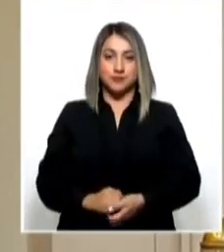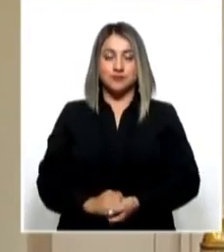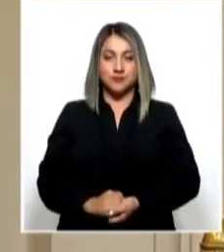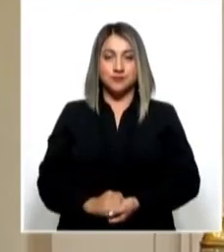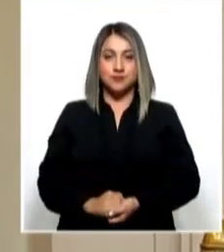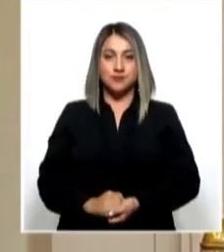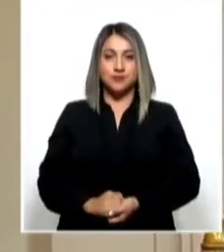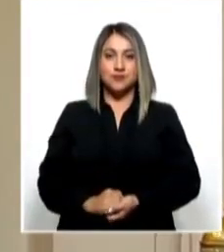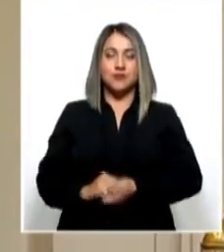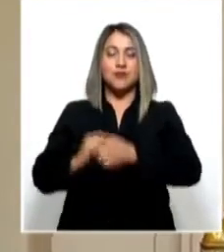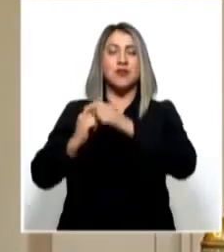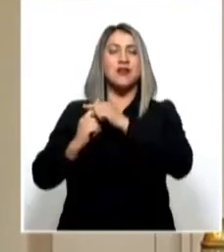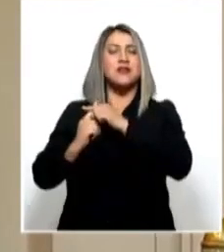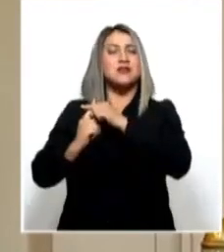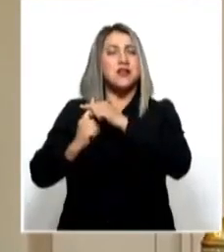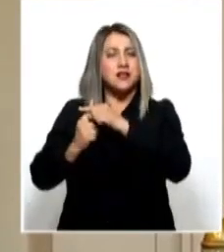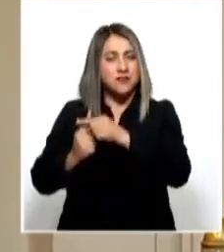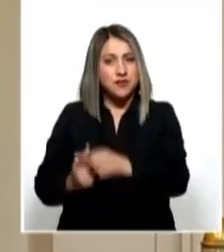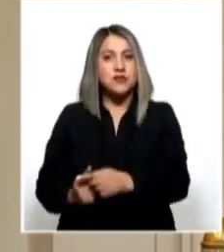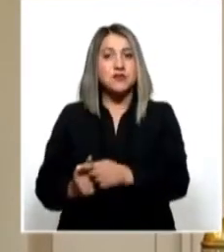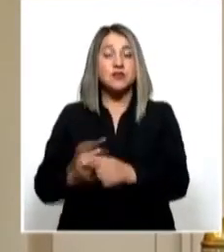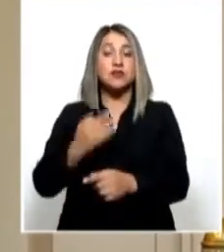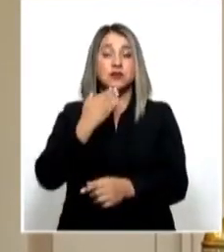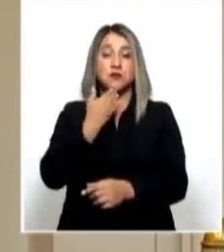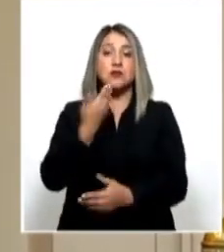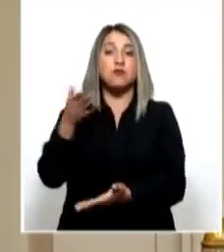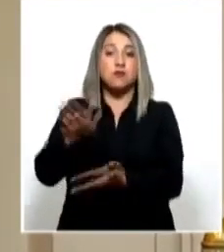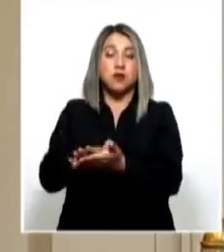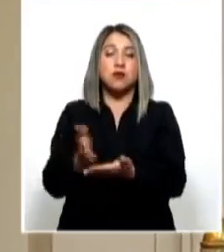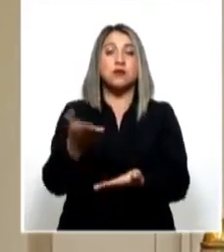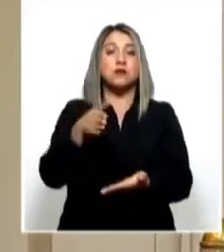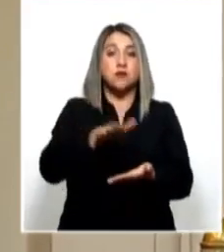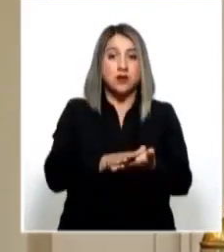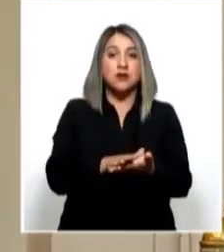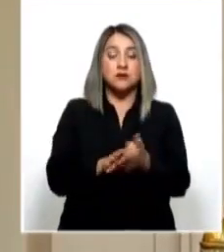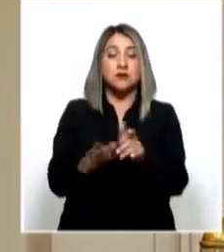Muchos sacrificios, incluso de vida, para